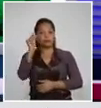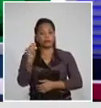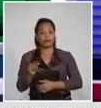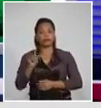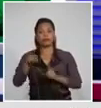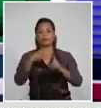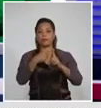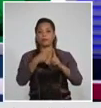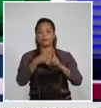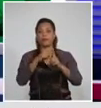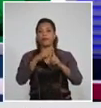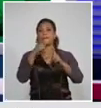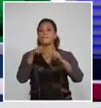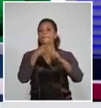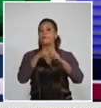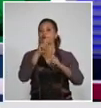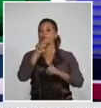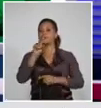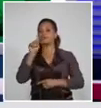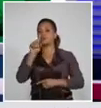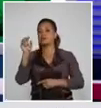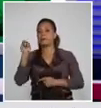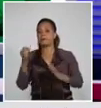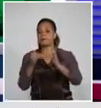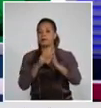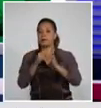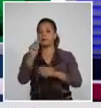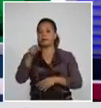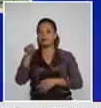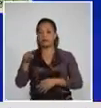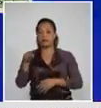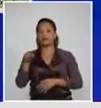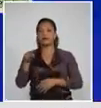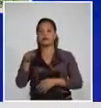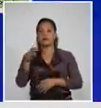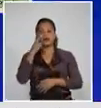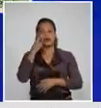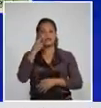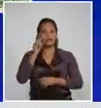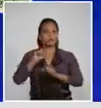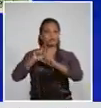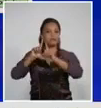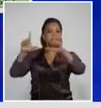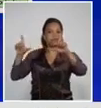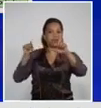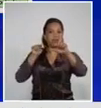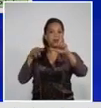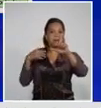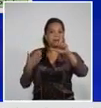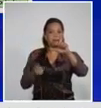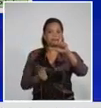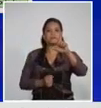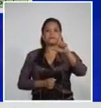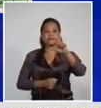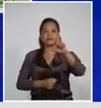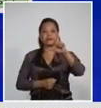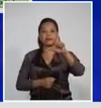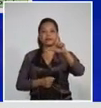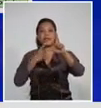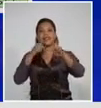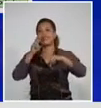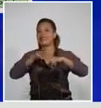por 100.000 habitantes en los últimos 15 días, como ustedes pueden ver ahora cuando se ponga en pantalla, pues La